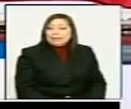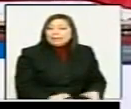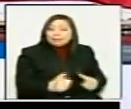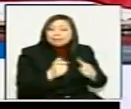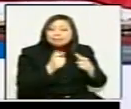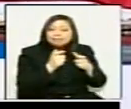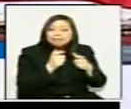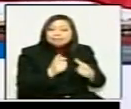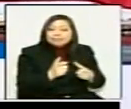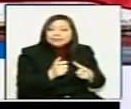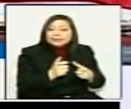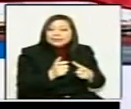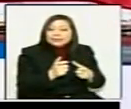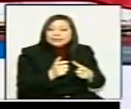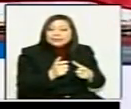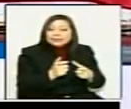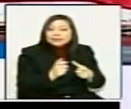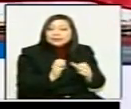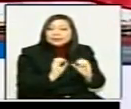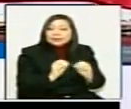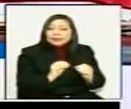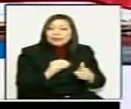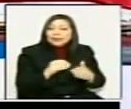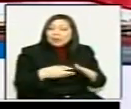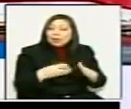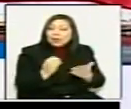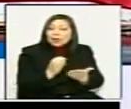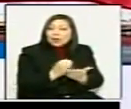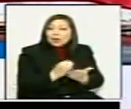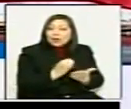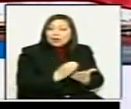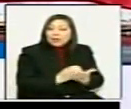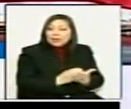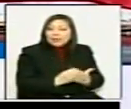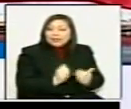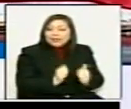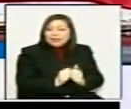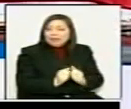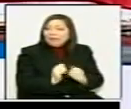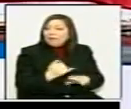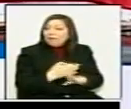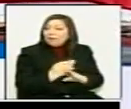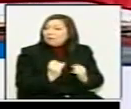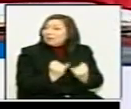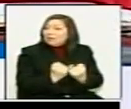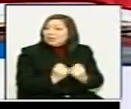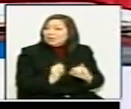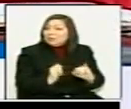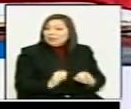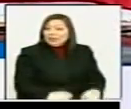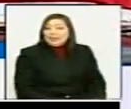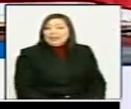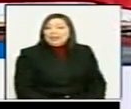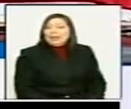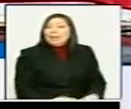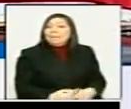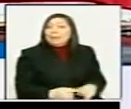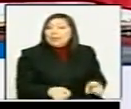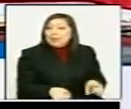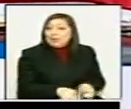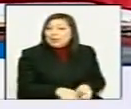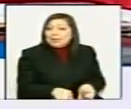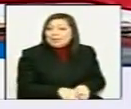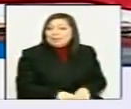supervisor que se licita y se contrata como supervisor independiente. Pero también el